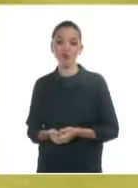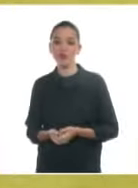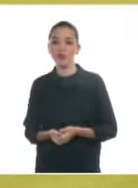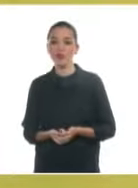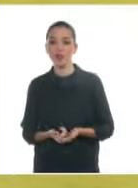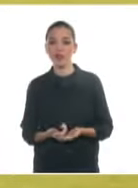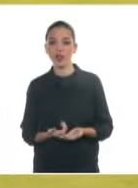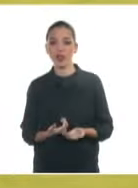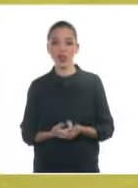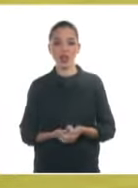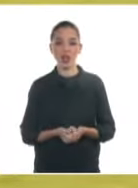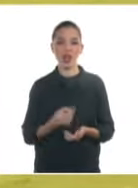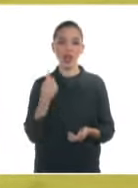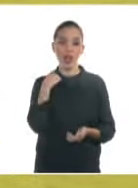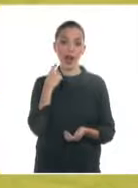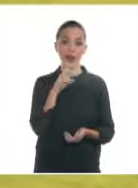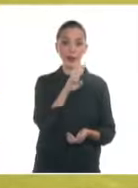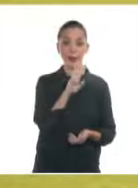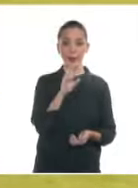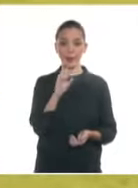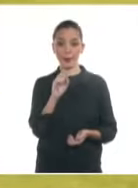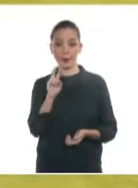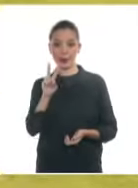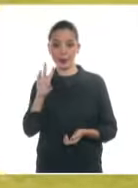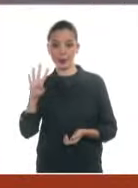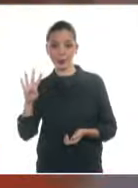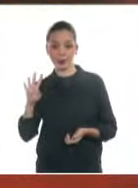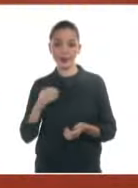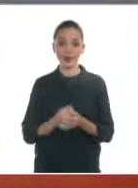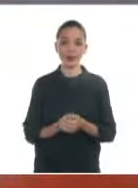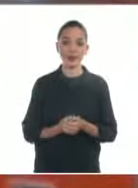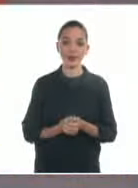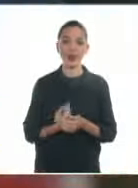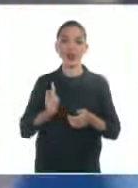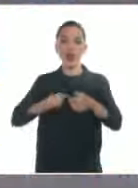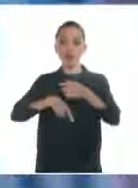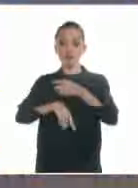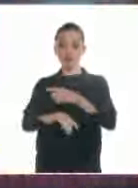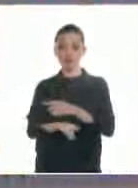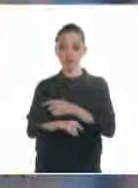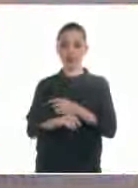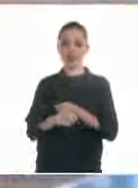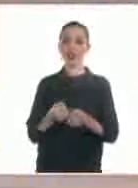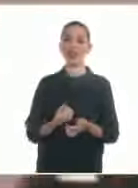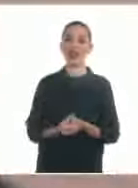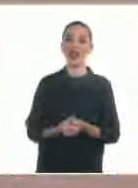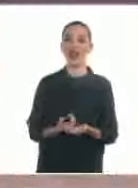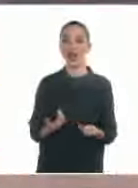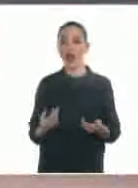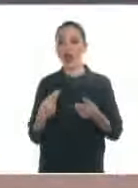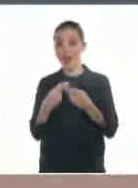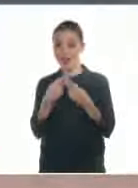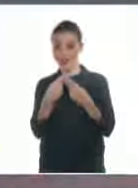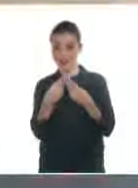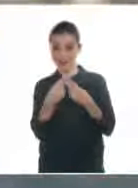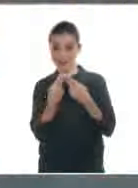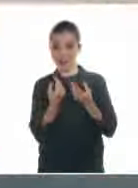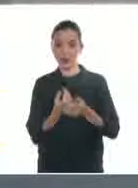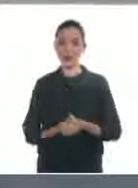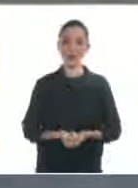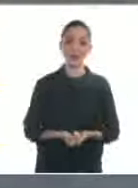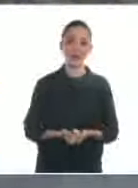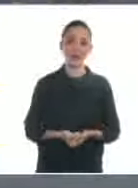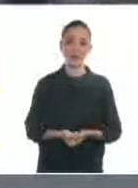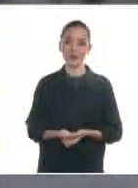2024 volvió a la acción recuperado de sus molestias y firmó una buena actuación. Además de su envío ganador de 58.01 metros, 3